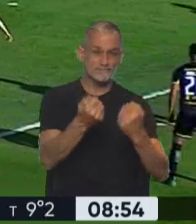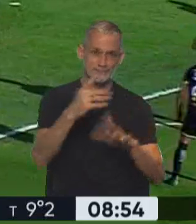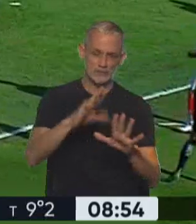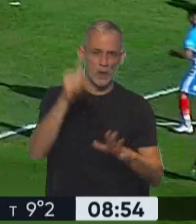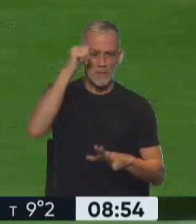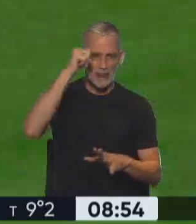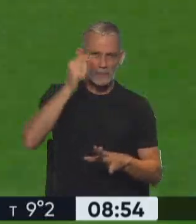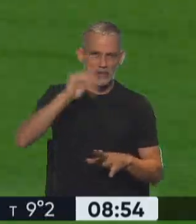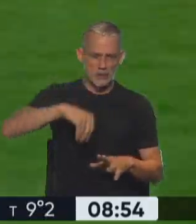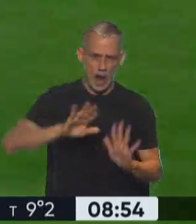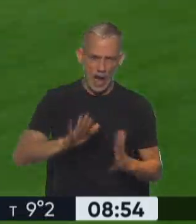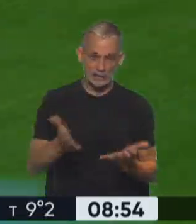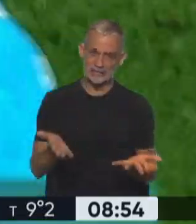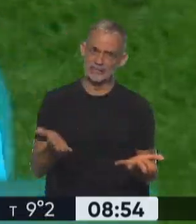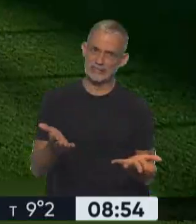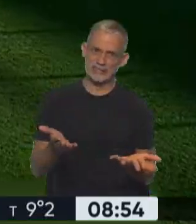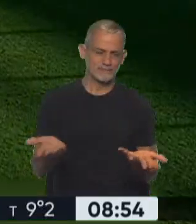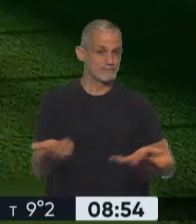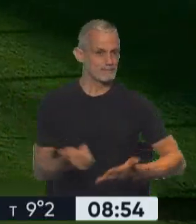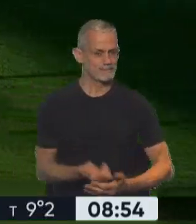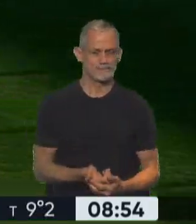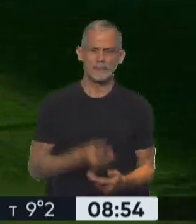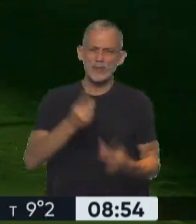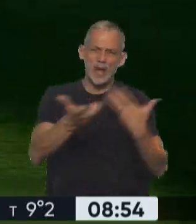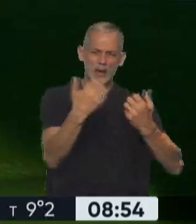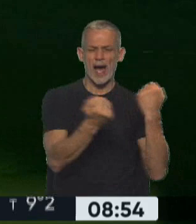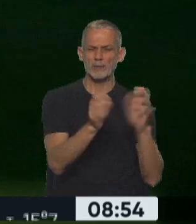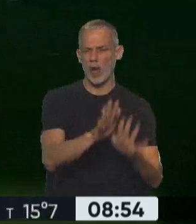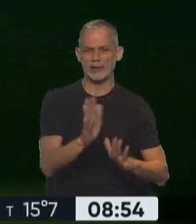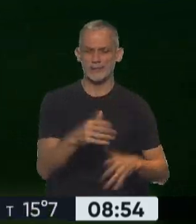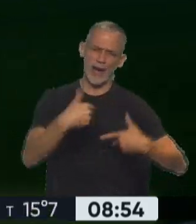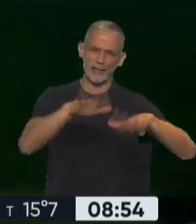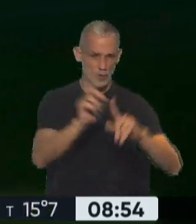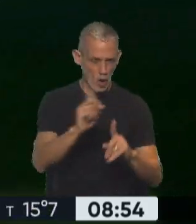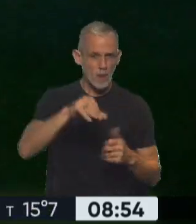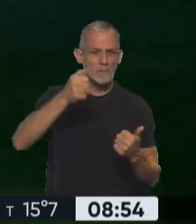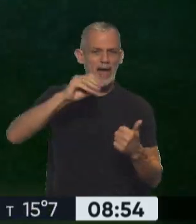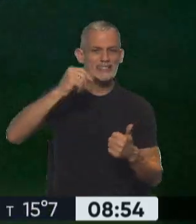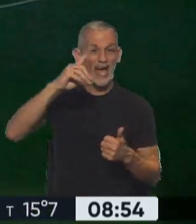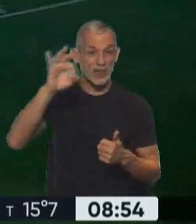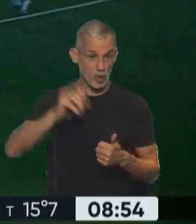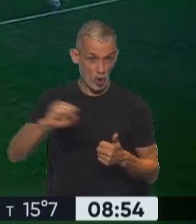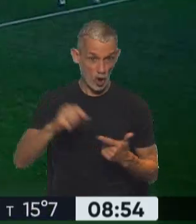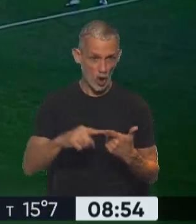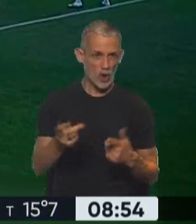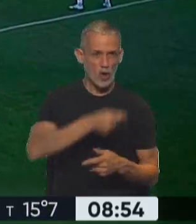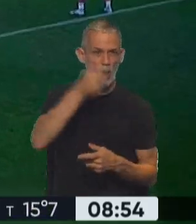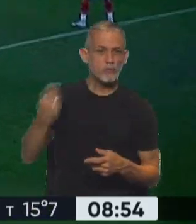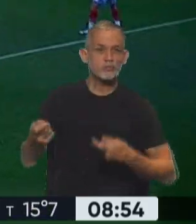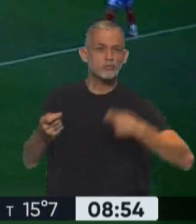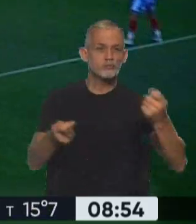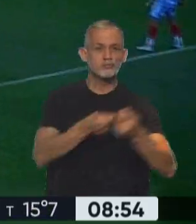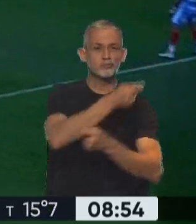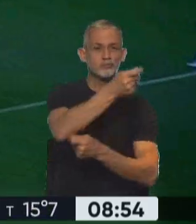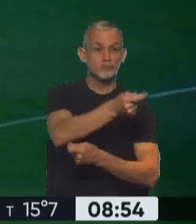Plata con una derrota como esta. Eso no tiene que pasar, por más no, que quiera. No, obvio. Nunca partido. Tiene que pasar. Obviamente, Machado. Allí los goles de Kruski